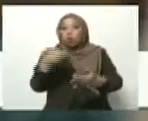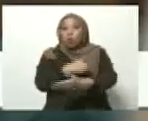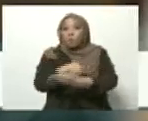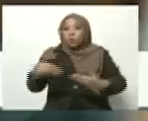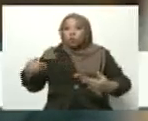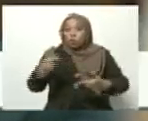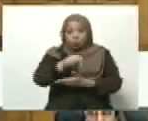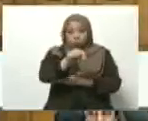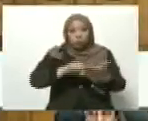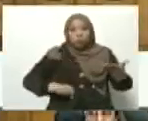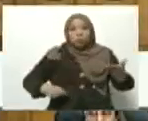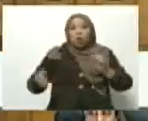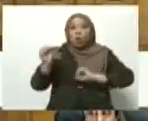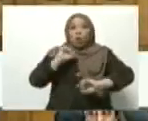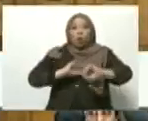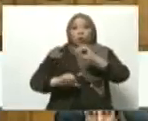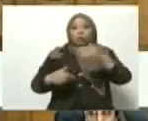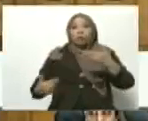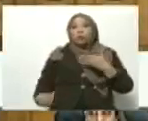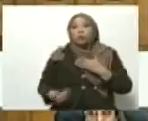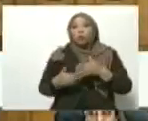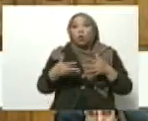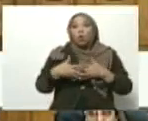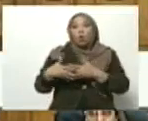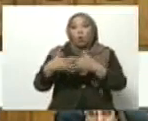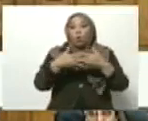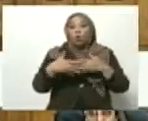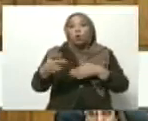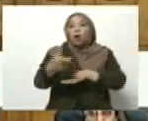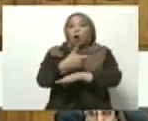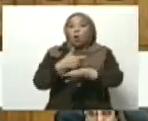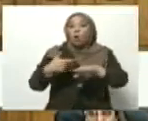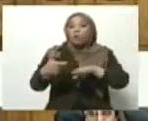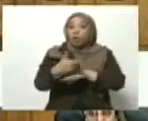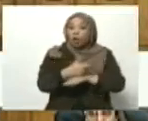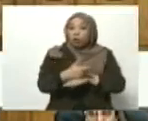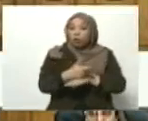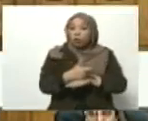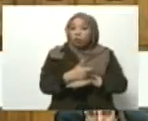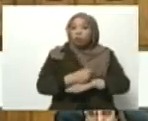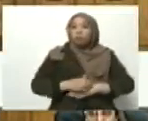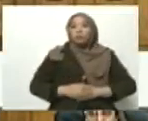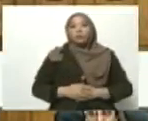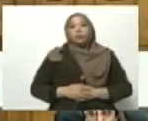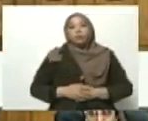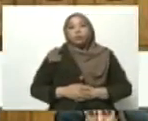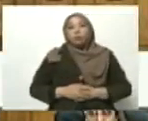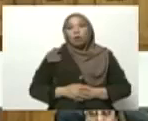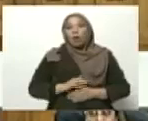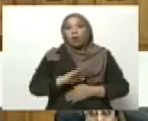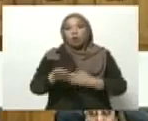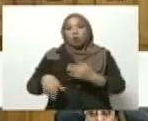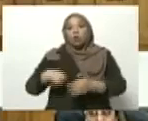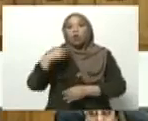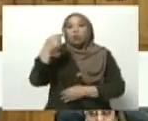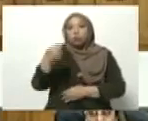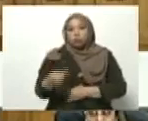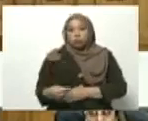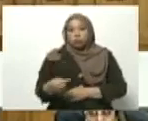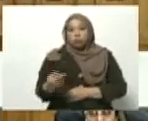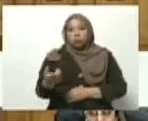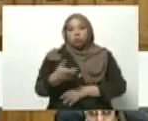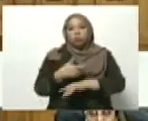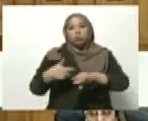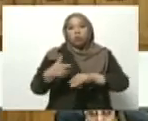dice, contratos exclusivos con el gobierno y con nuestras compañías en toda la etapa posterior del gobierno que